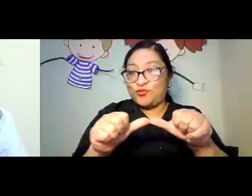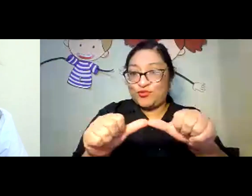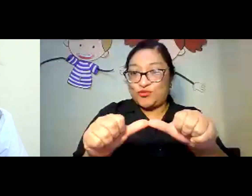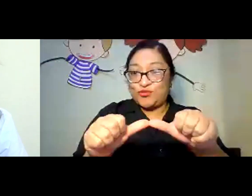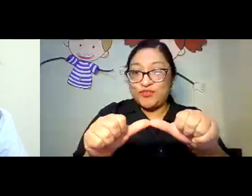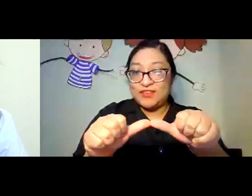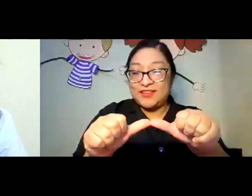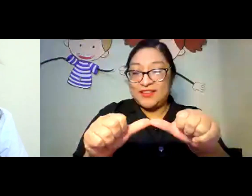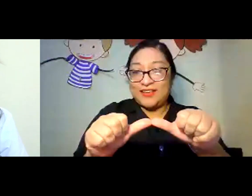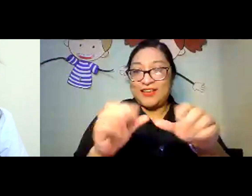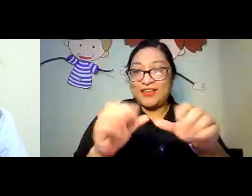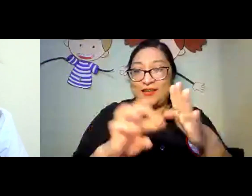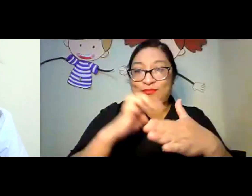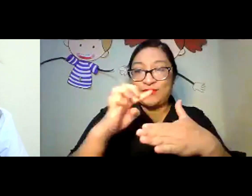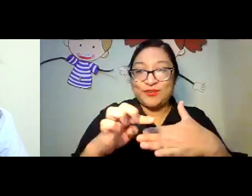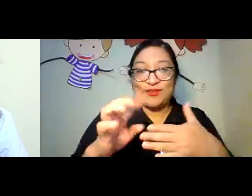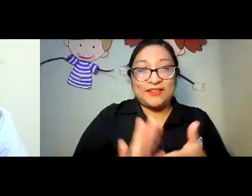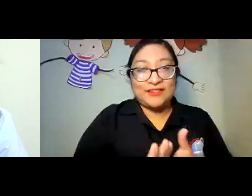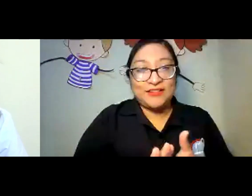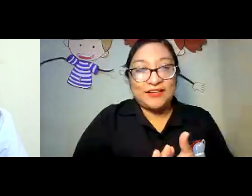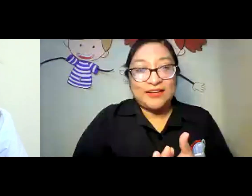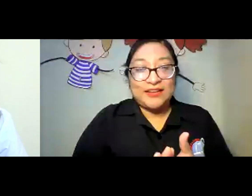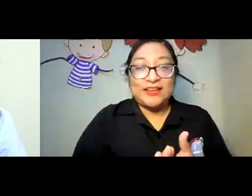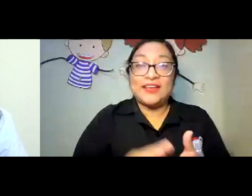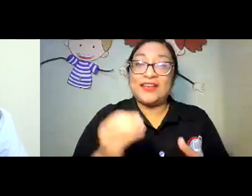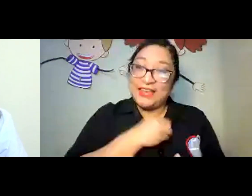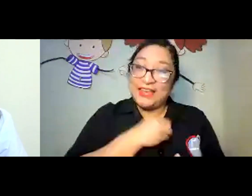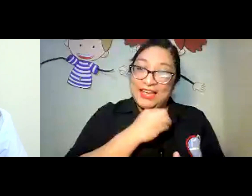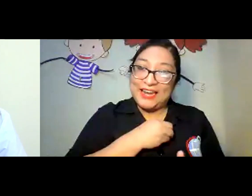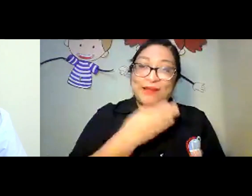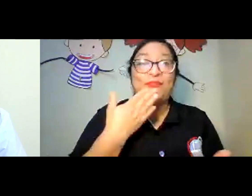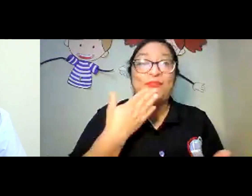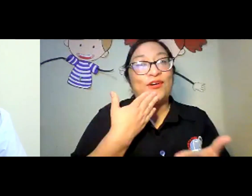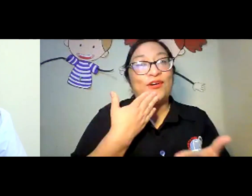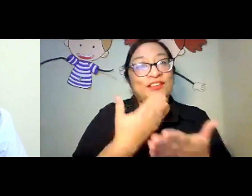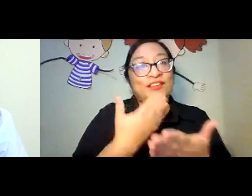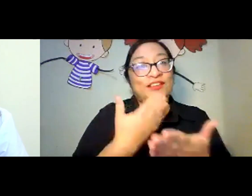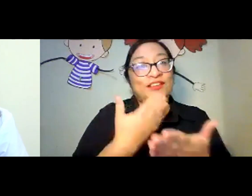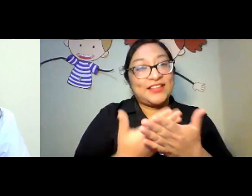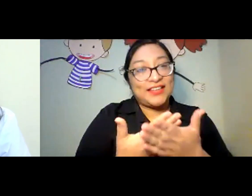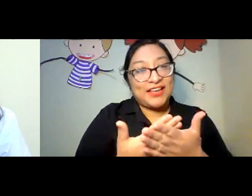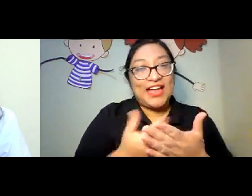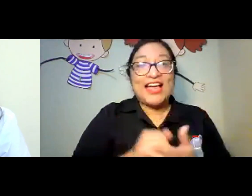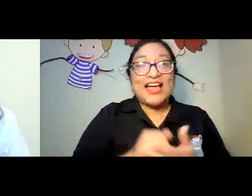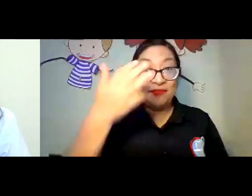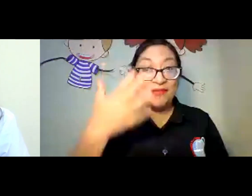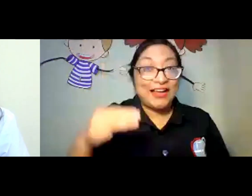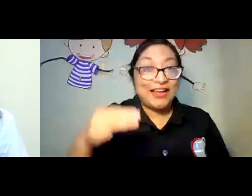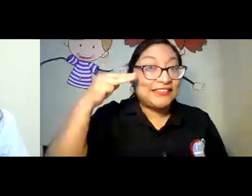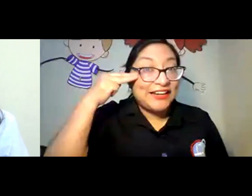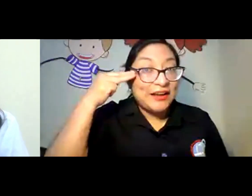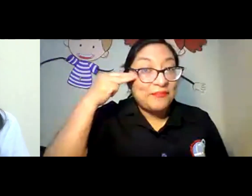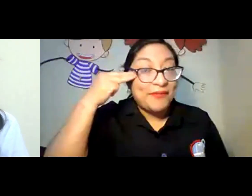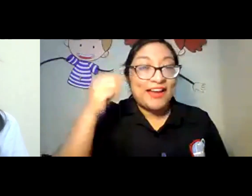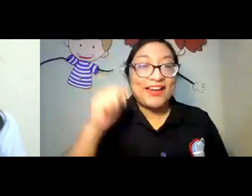de nuestro programa, sin antes agradecerle a señor Mariana de León y profesor Marco Antonio por